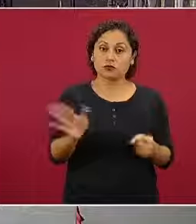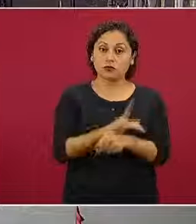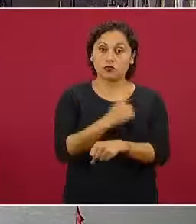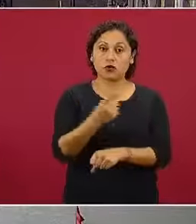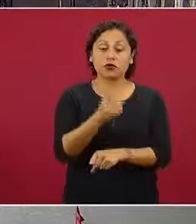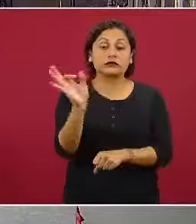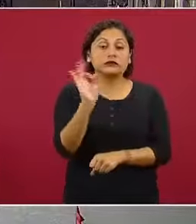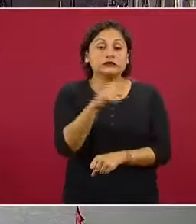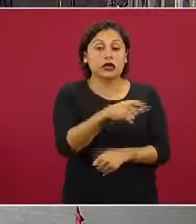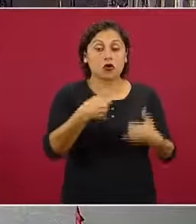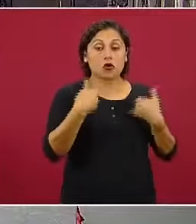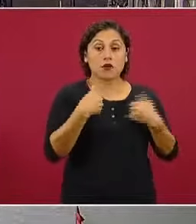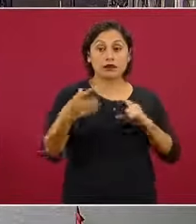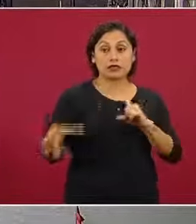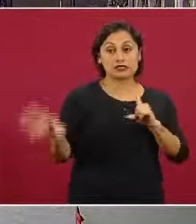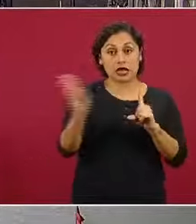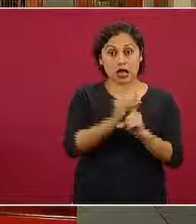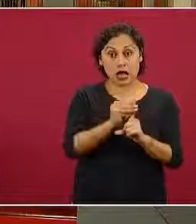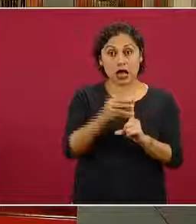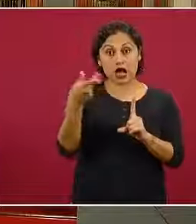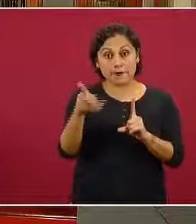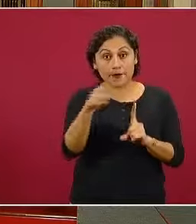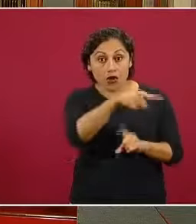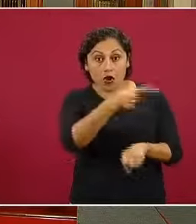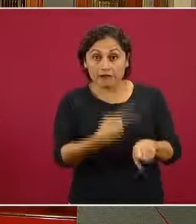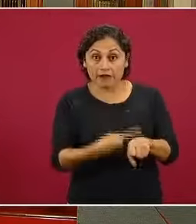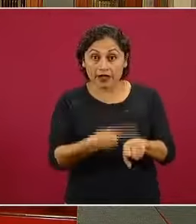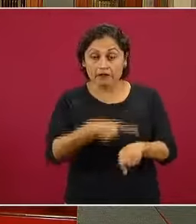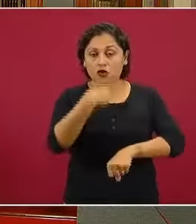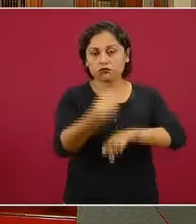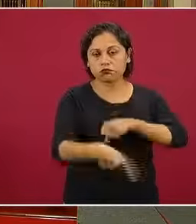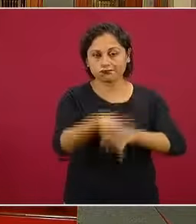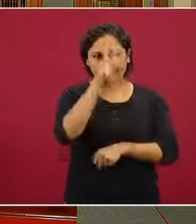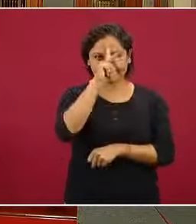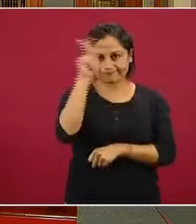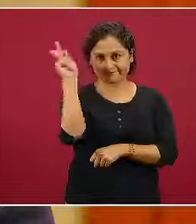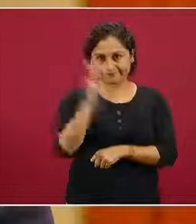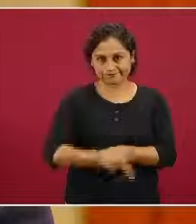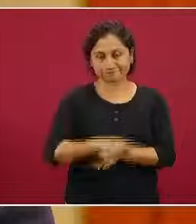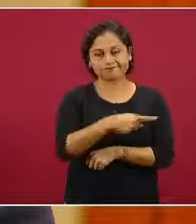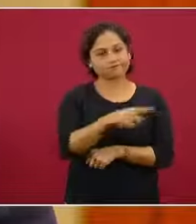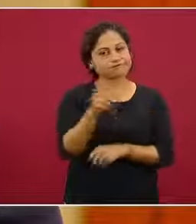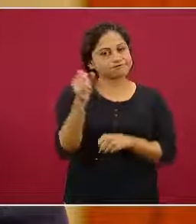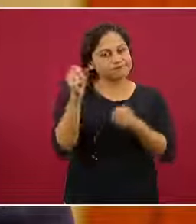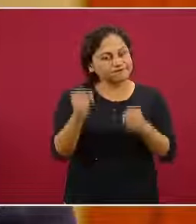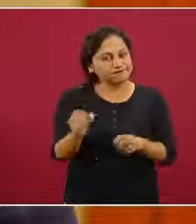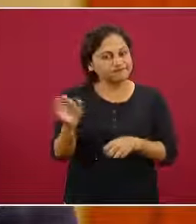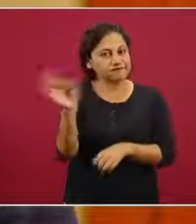se infectan del virus SARS-CoV-2, aumenta su probabilidad de complicarse y de morir.